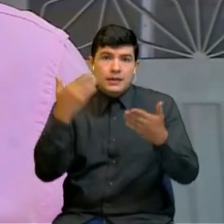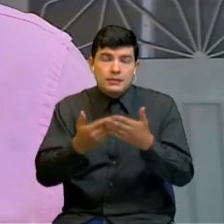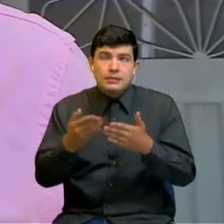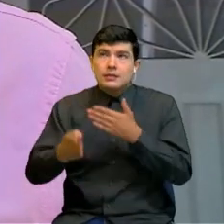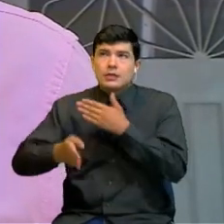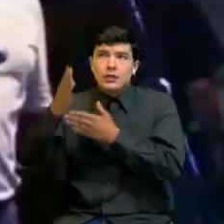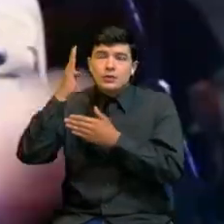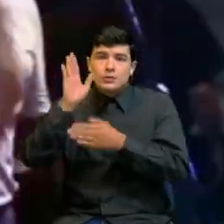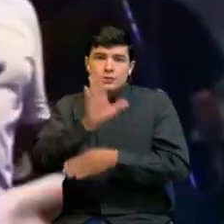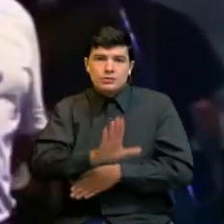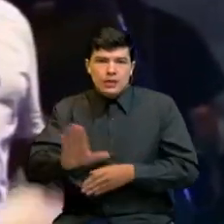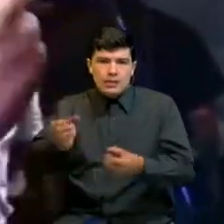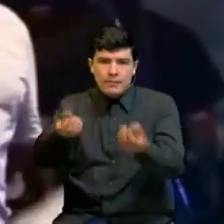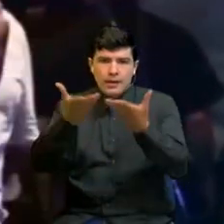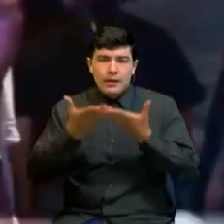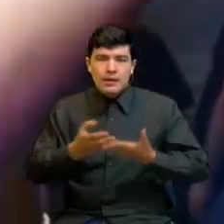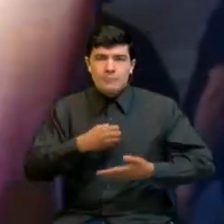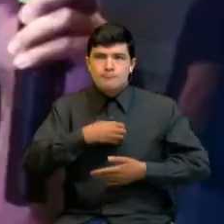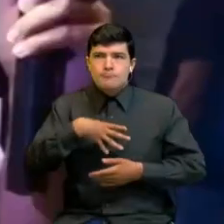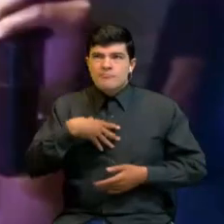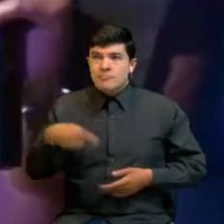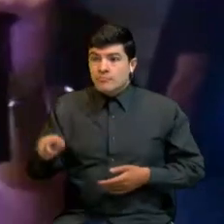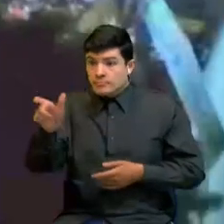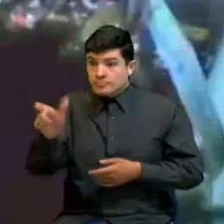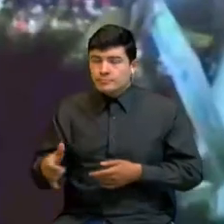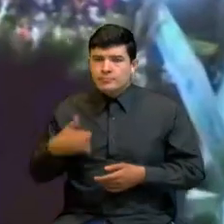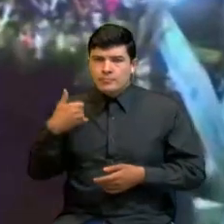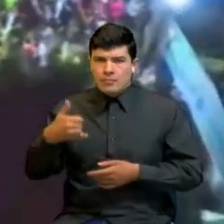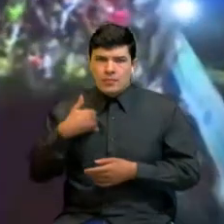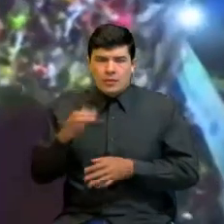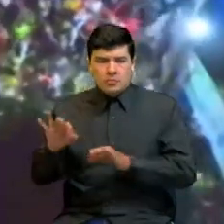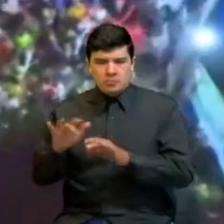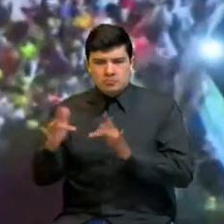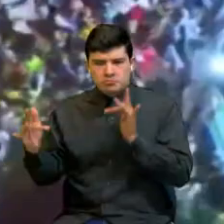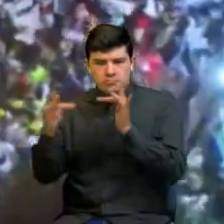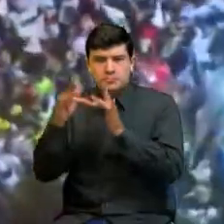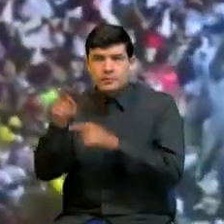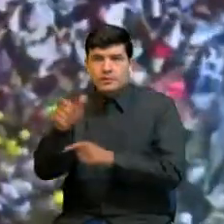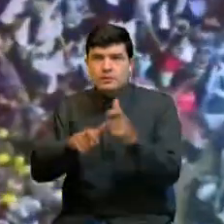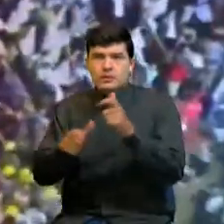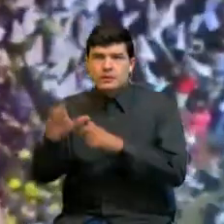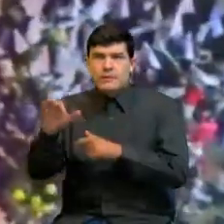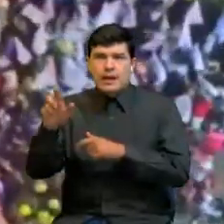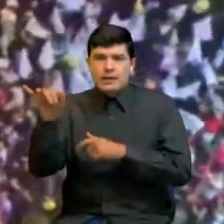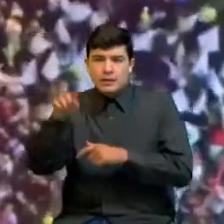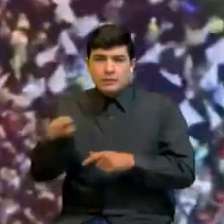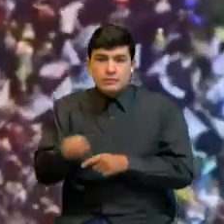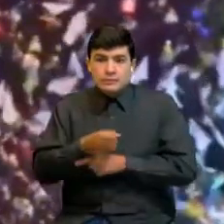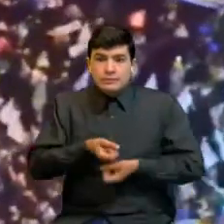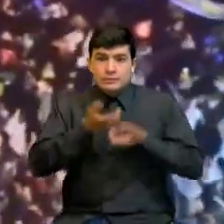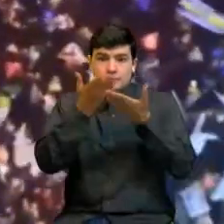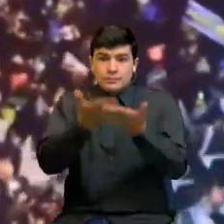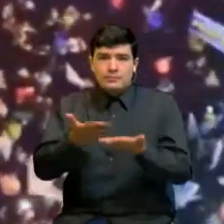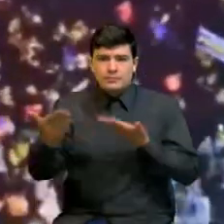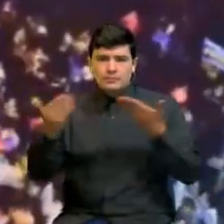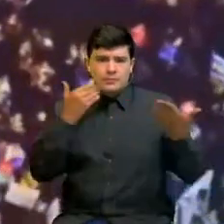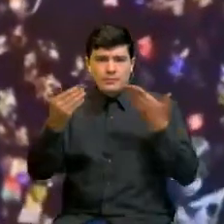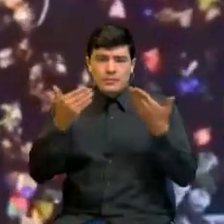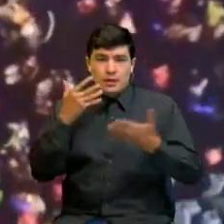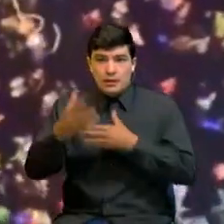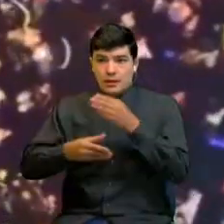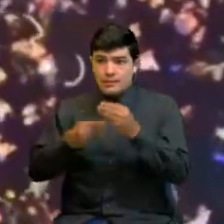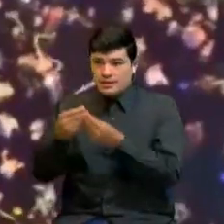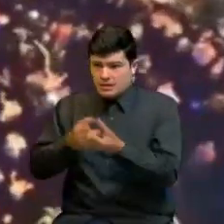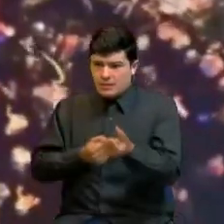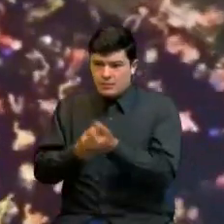la oportunidad. Su juventud, carisma, caló entre gran parte de los patienses que le depositaron su confianza y la